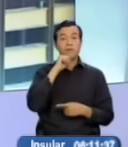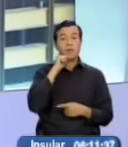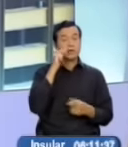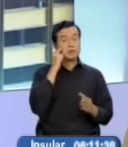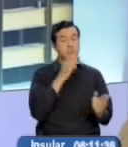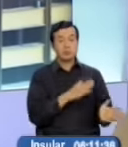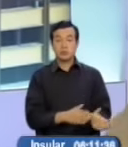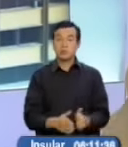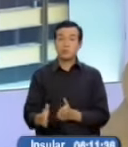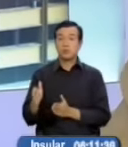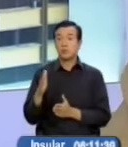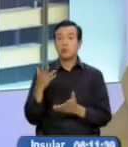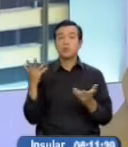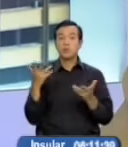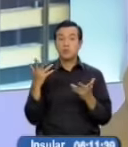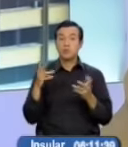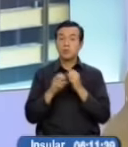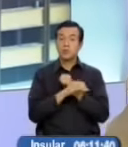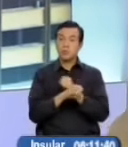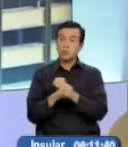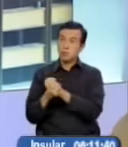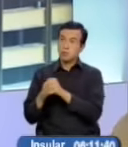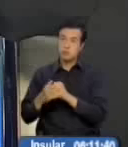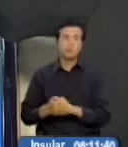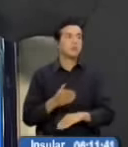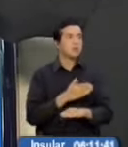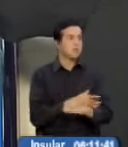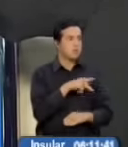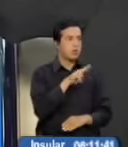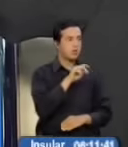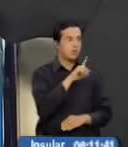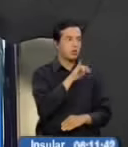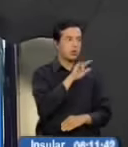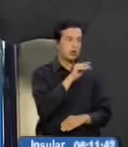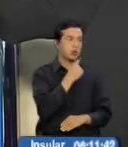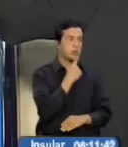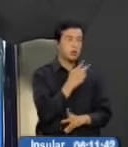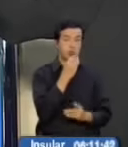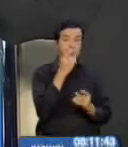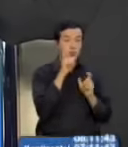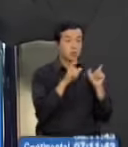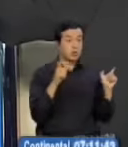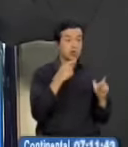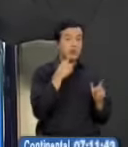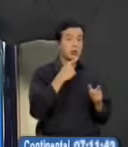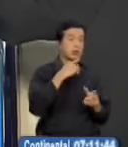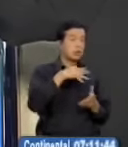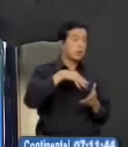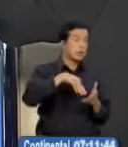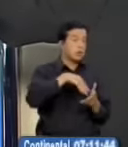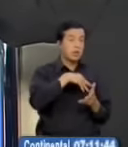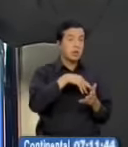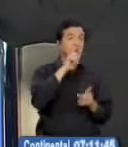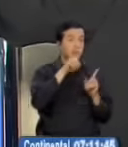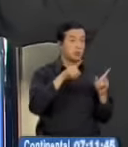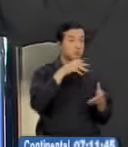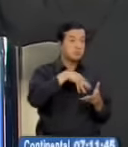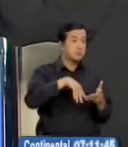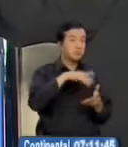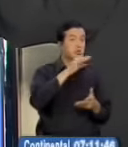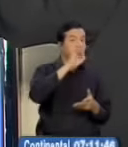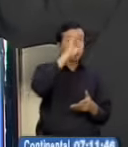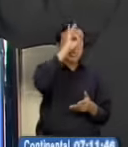bien definidas las condiciones de la campaña electoral. Incluso Paulina habla de un alto nivel de indecisión, de acuerdo a las investigaciones realizadas.